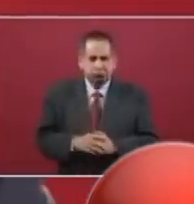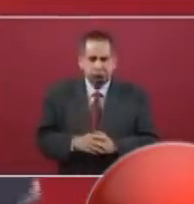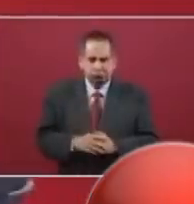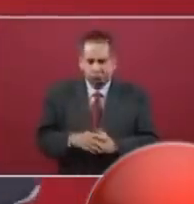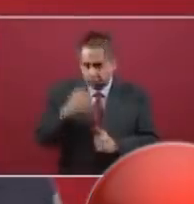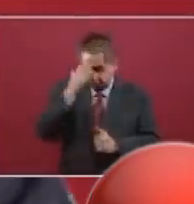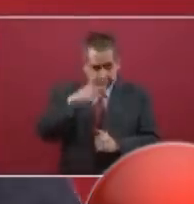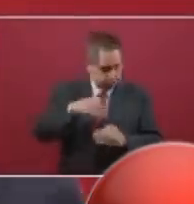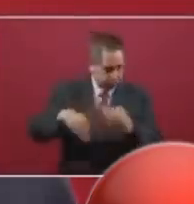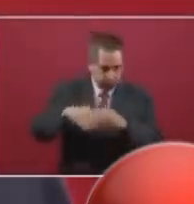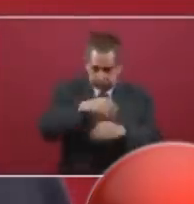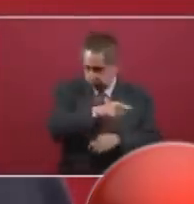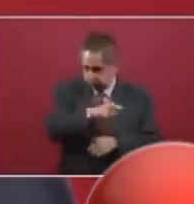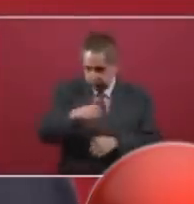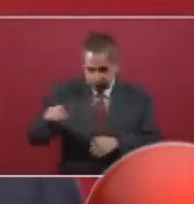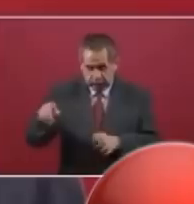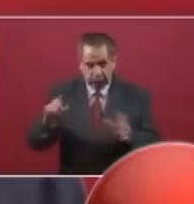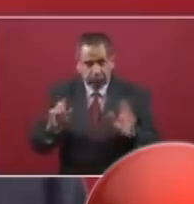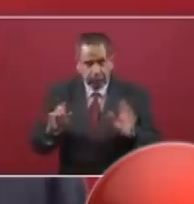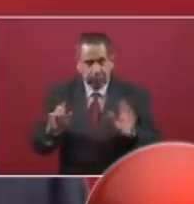Ya ven que todos